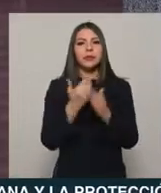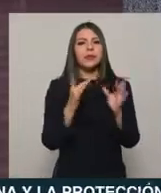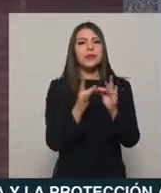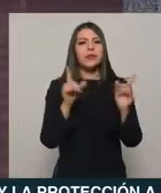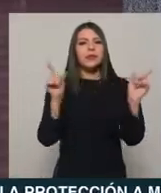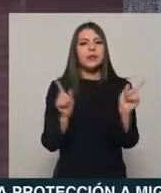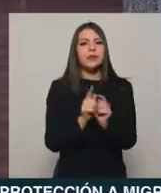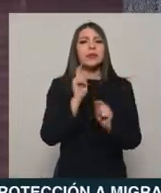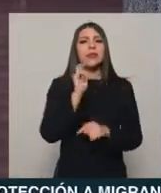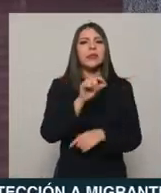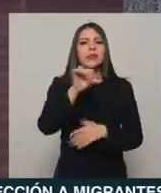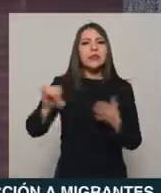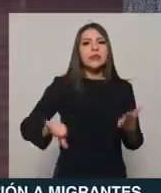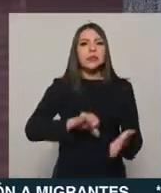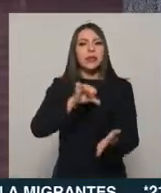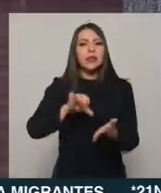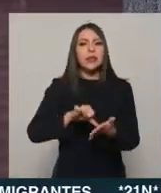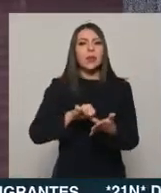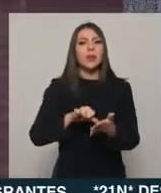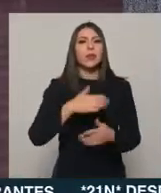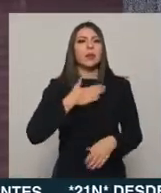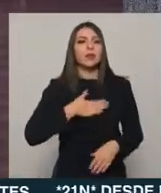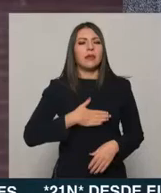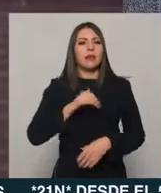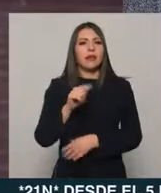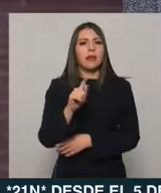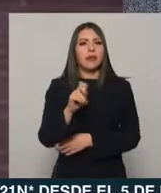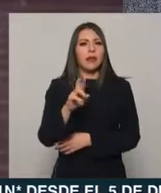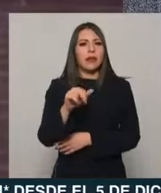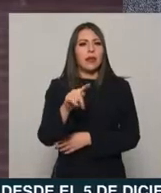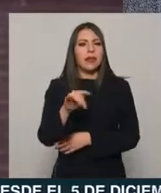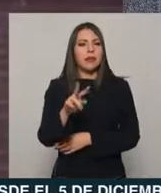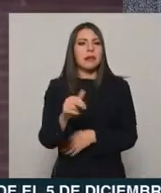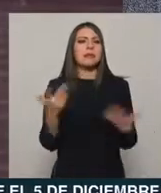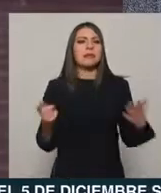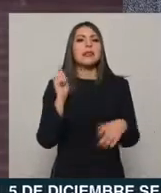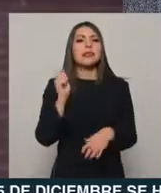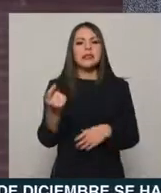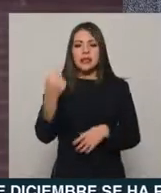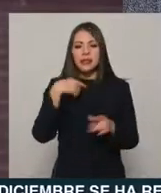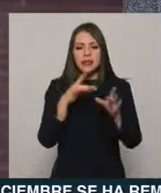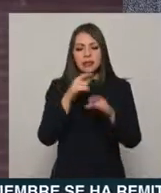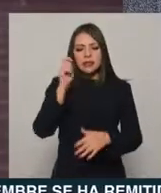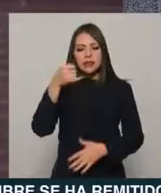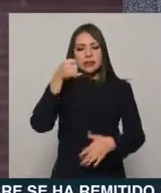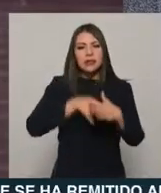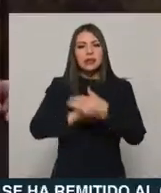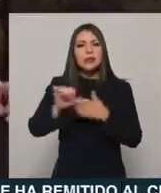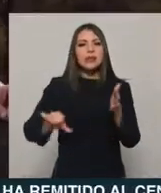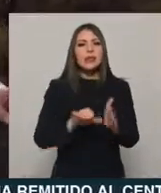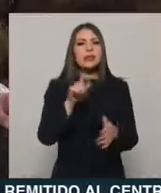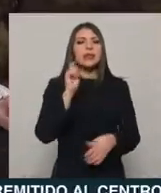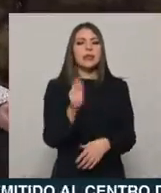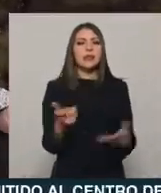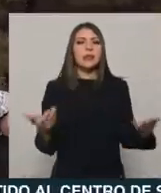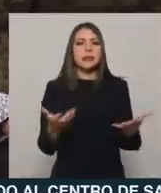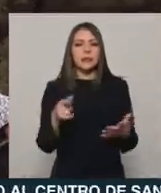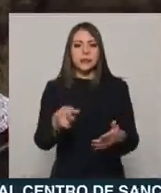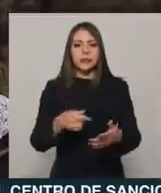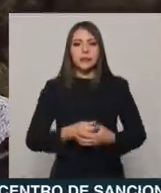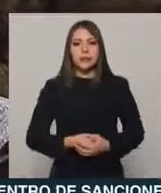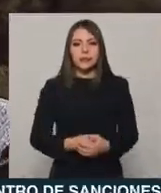qué son los centros de justicia alternativa. Así es que para introducirnos en el tema, doctora, platíquenos qué se hace en estos centros. Bueno, los centros de